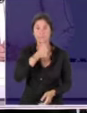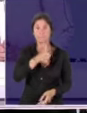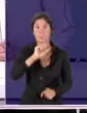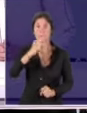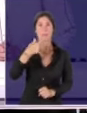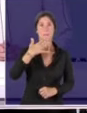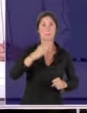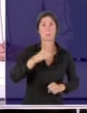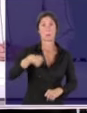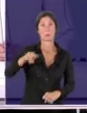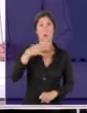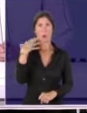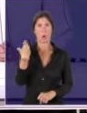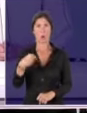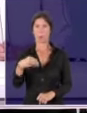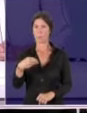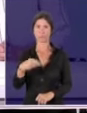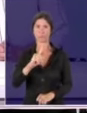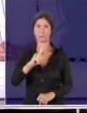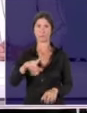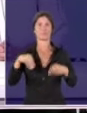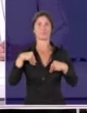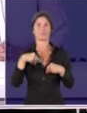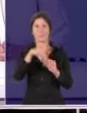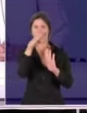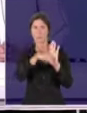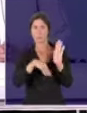menos tolerantes a unas malas condiciones laborales.